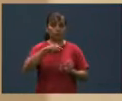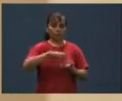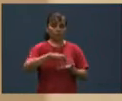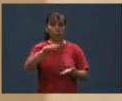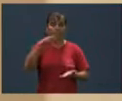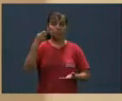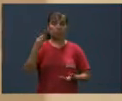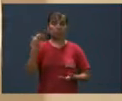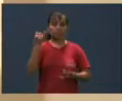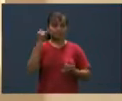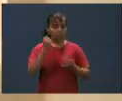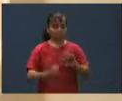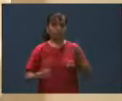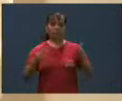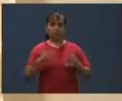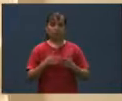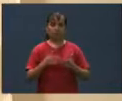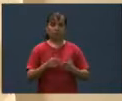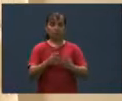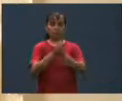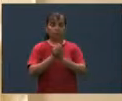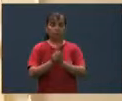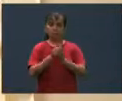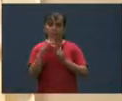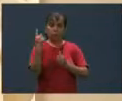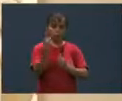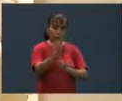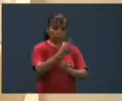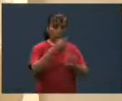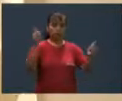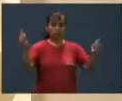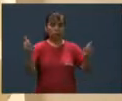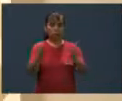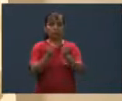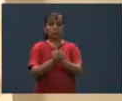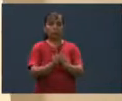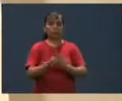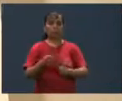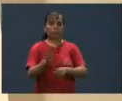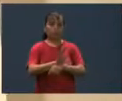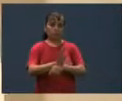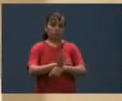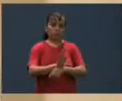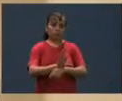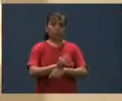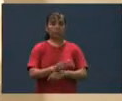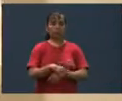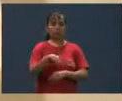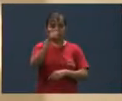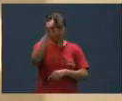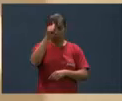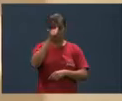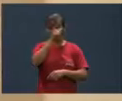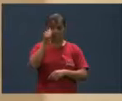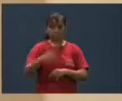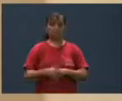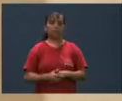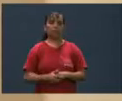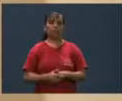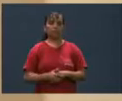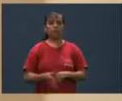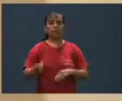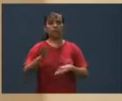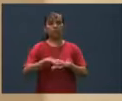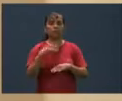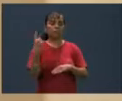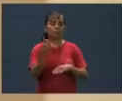Y oramos también por todos aquellos que nos acompañan a través de nuestra querida televisión arquidiocesana, sobre